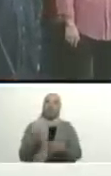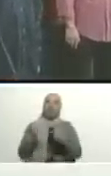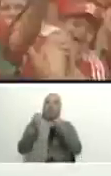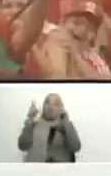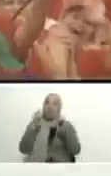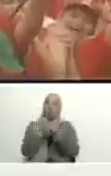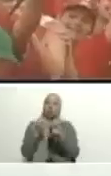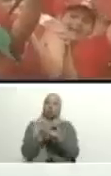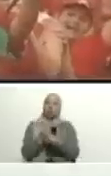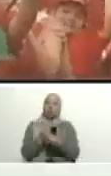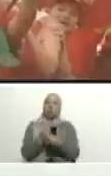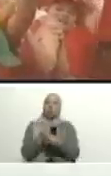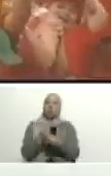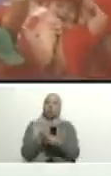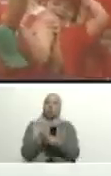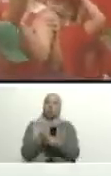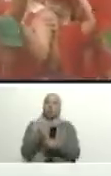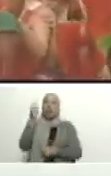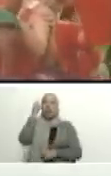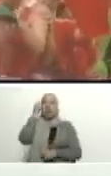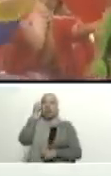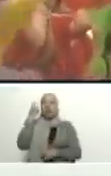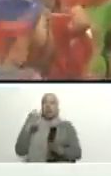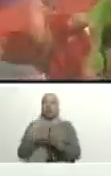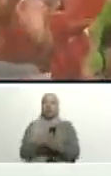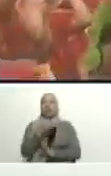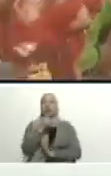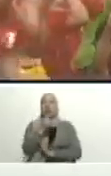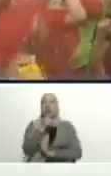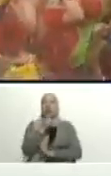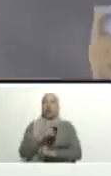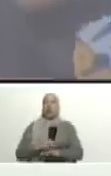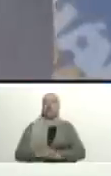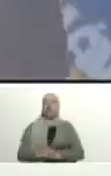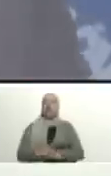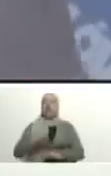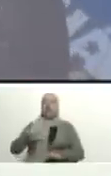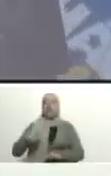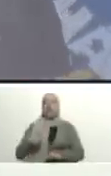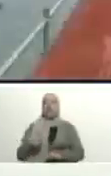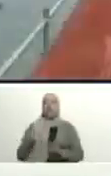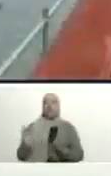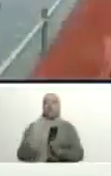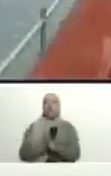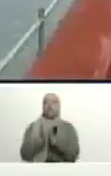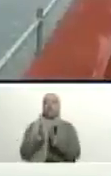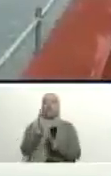milagroso, bendito, del día de San Francisco de Asís, nuestro santo protector,